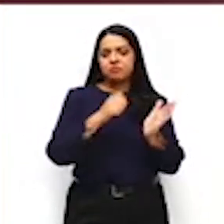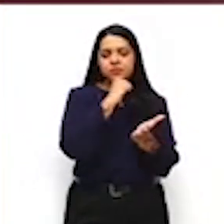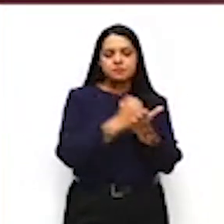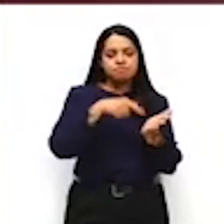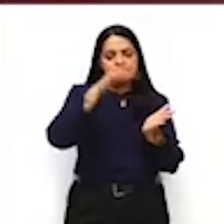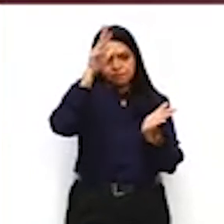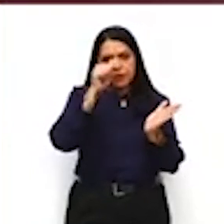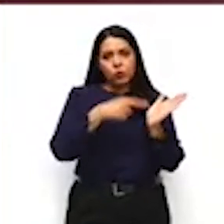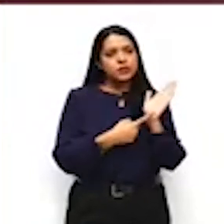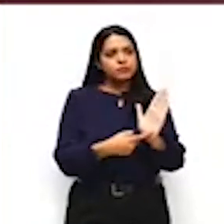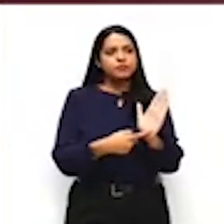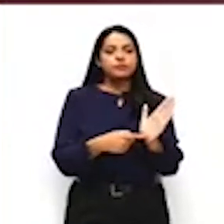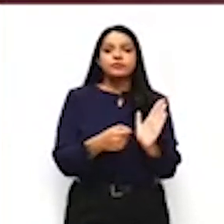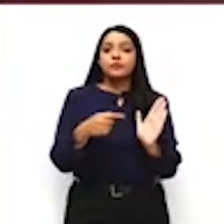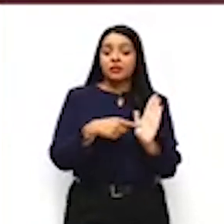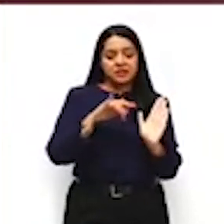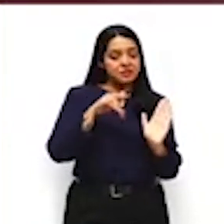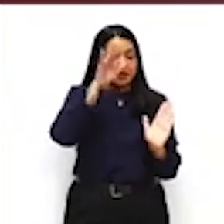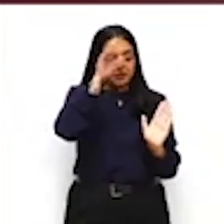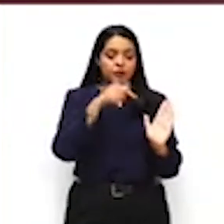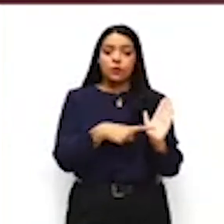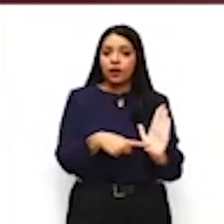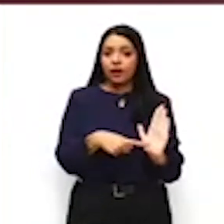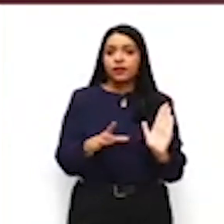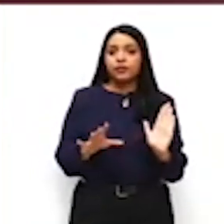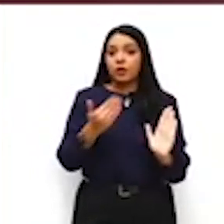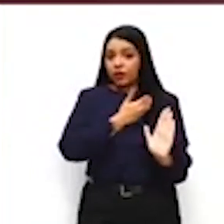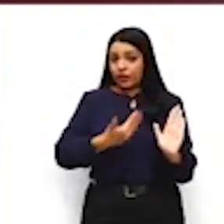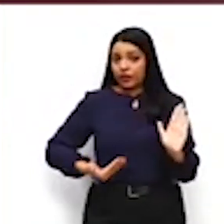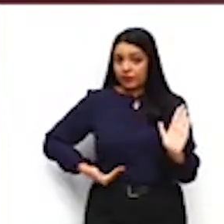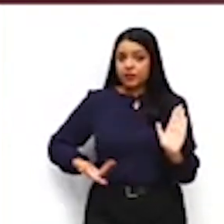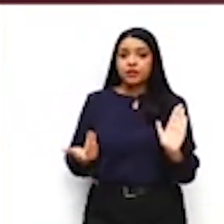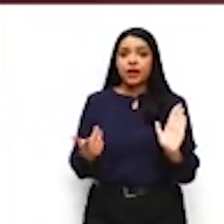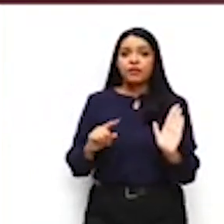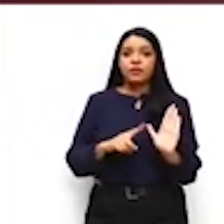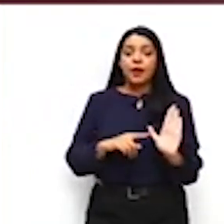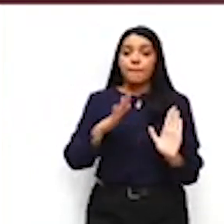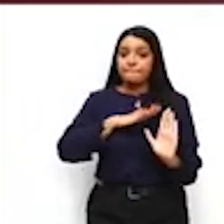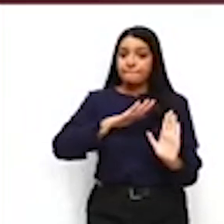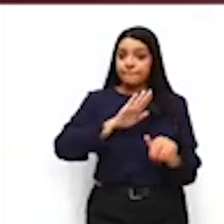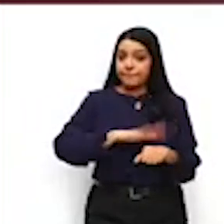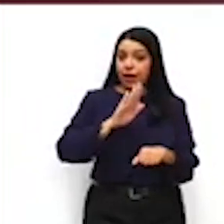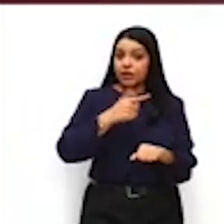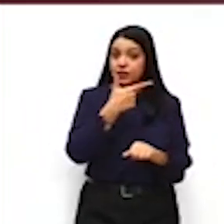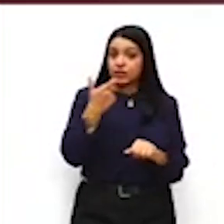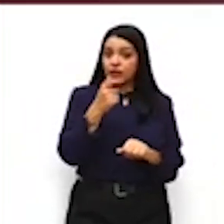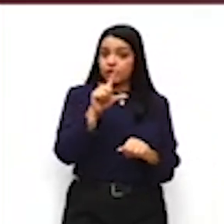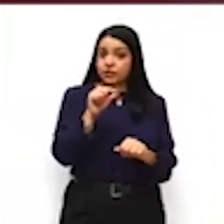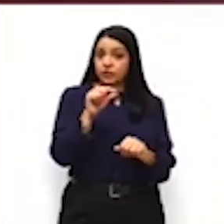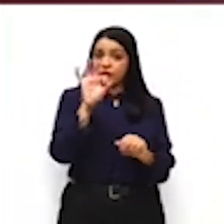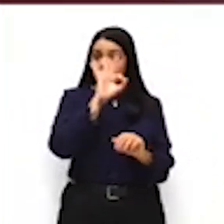de diputados, aunque la respalde más del 70%